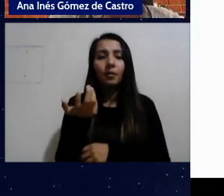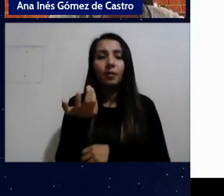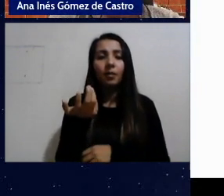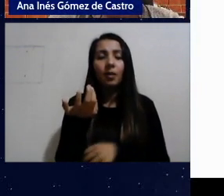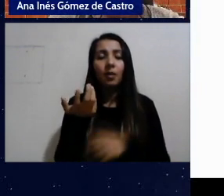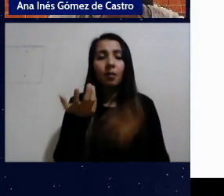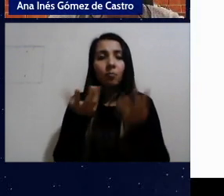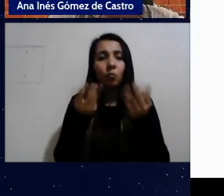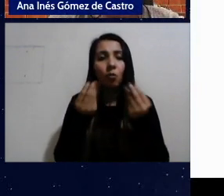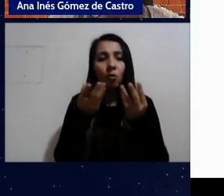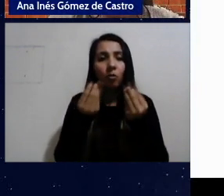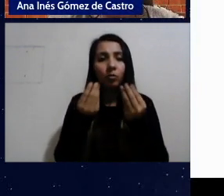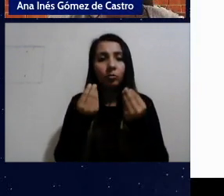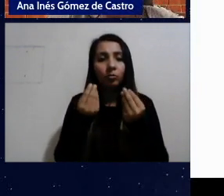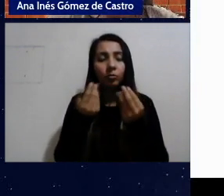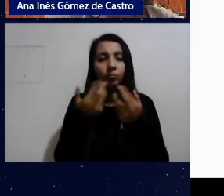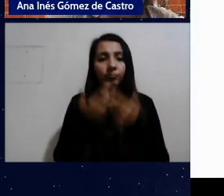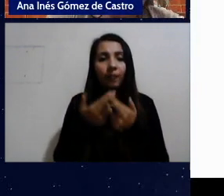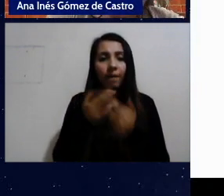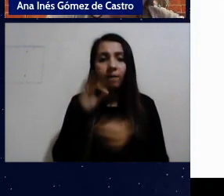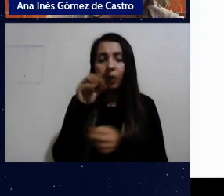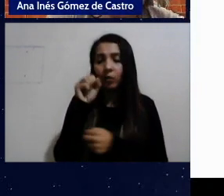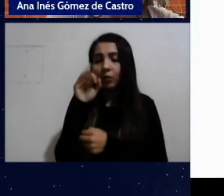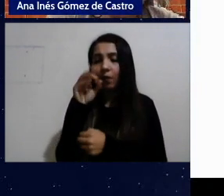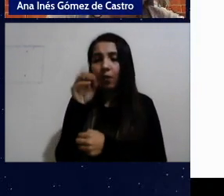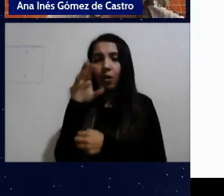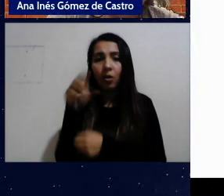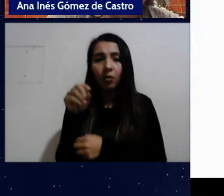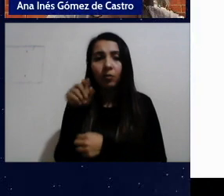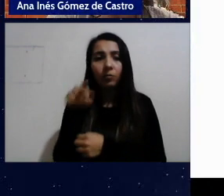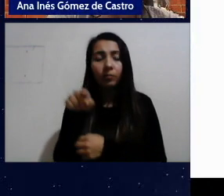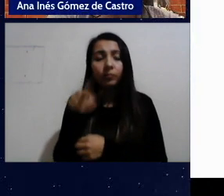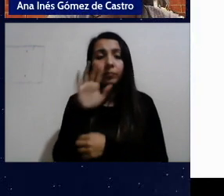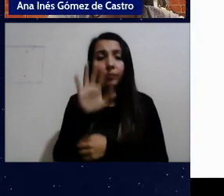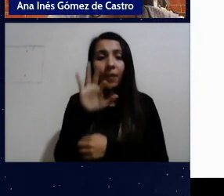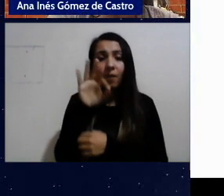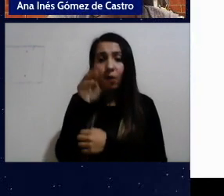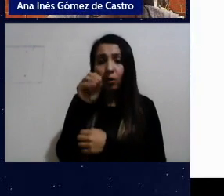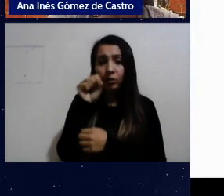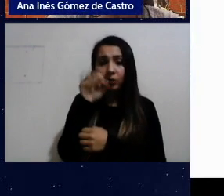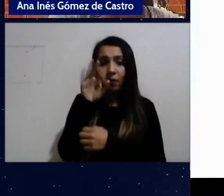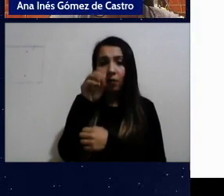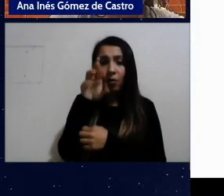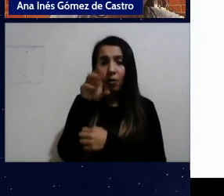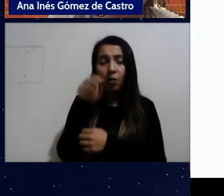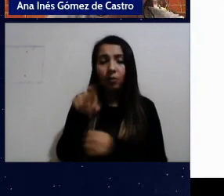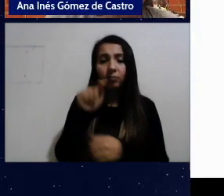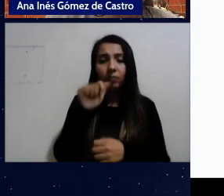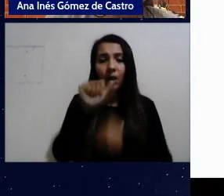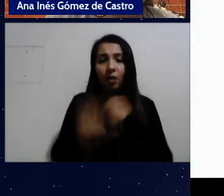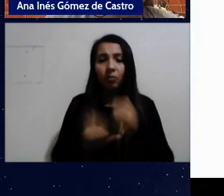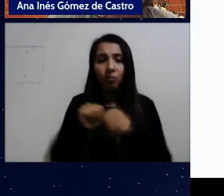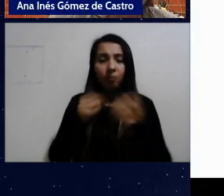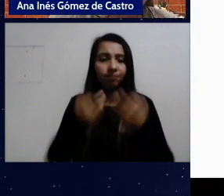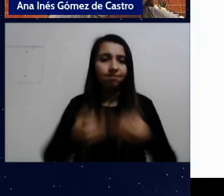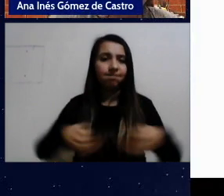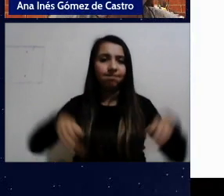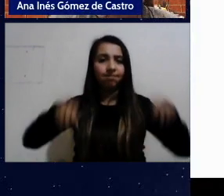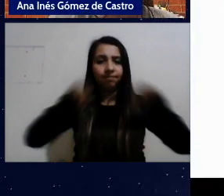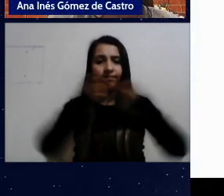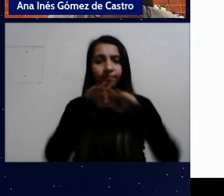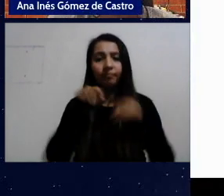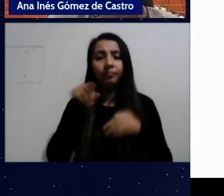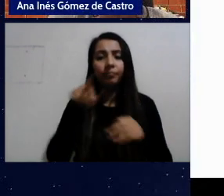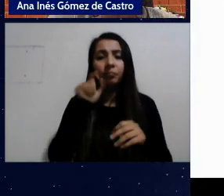un átomo fundamental, forma parte del trifosfato de adenosina, que lo tenéis